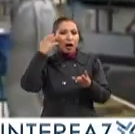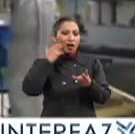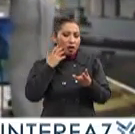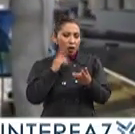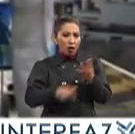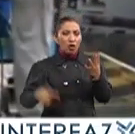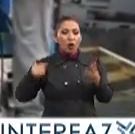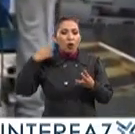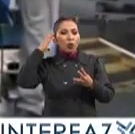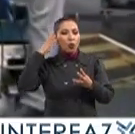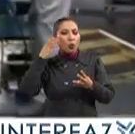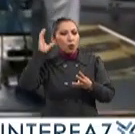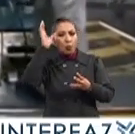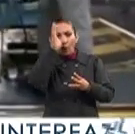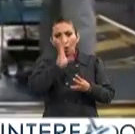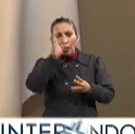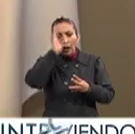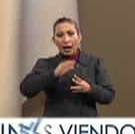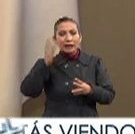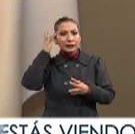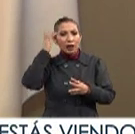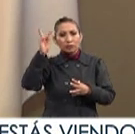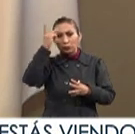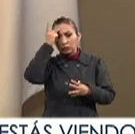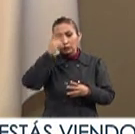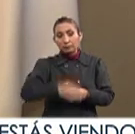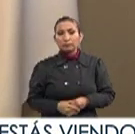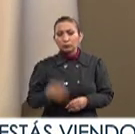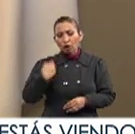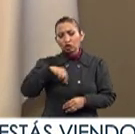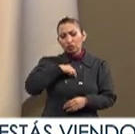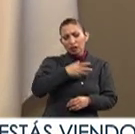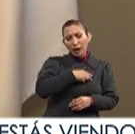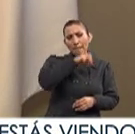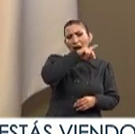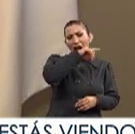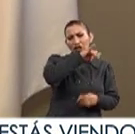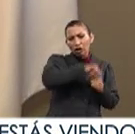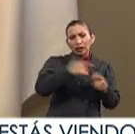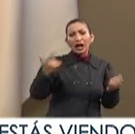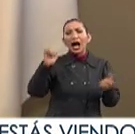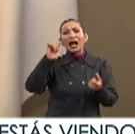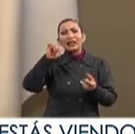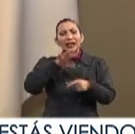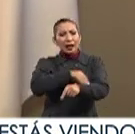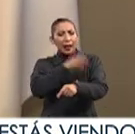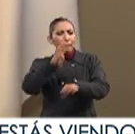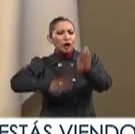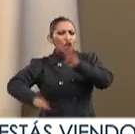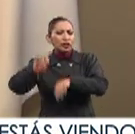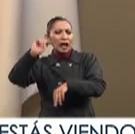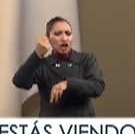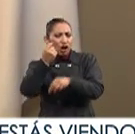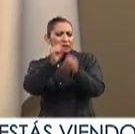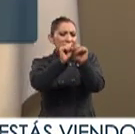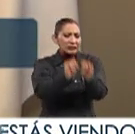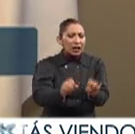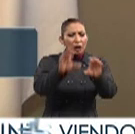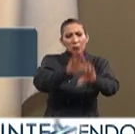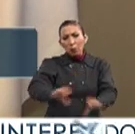León, Coahuila y San Luis Potosí. Nosotros teníamos mecatrónica, industrial, energía, biotecnología,